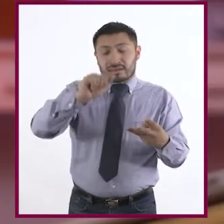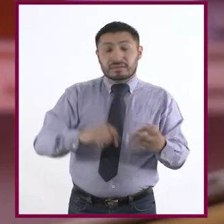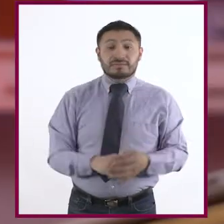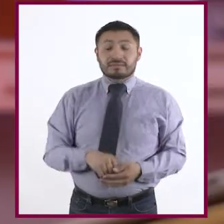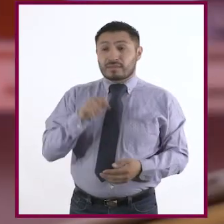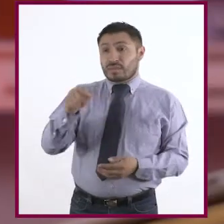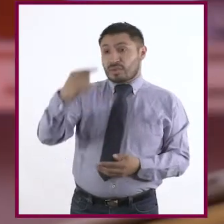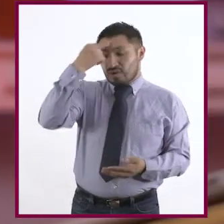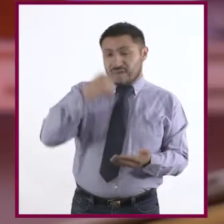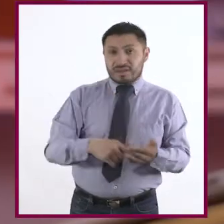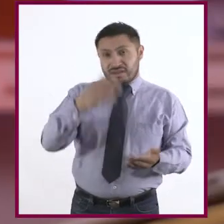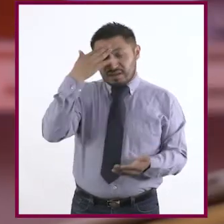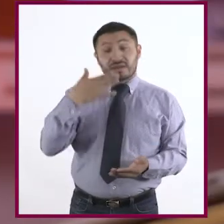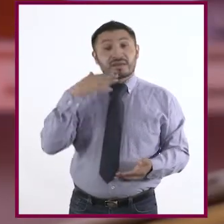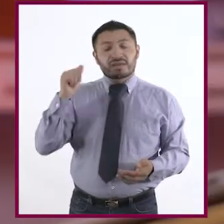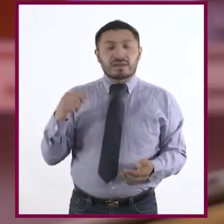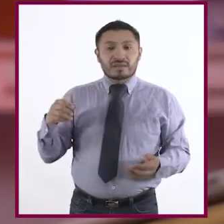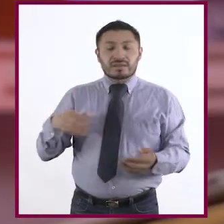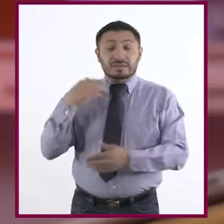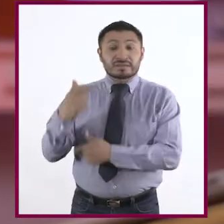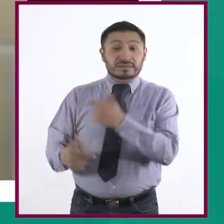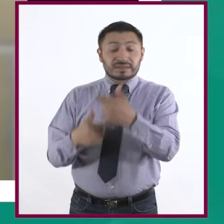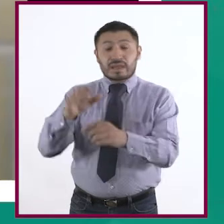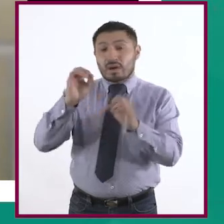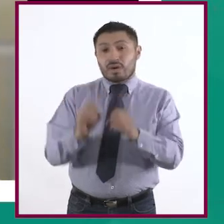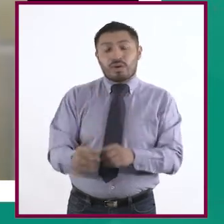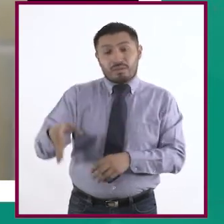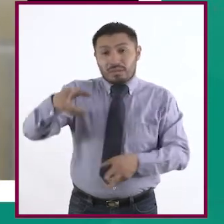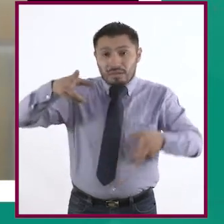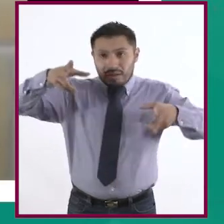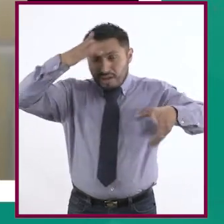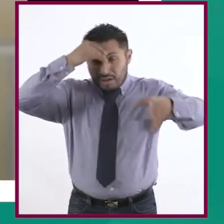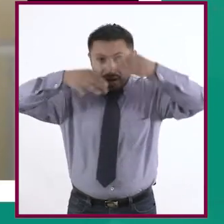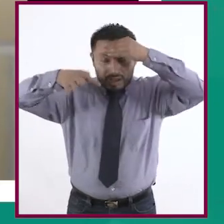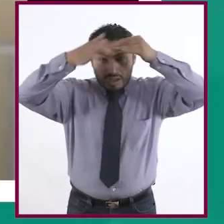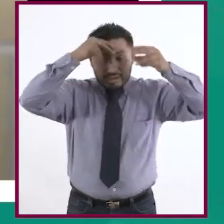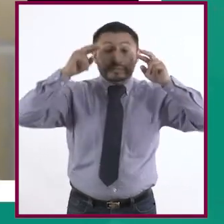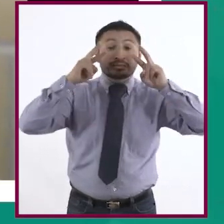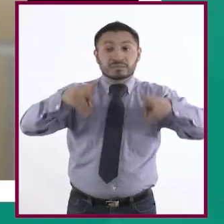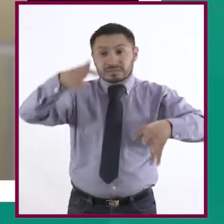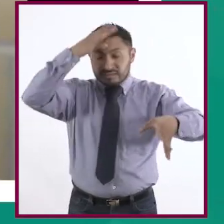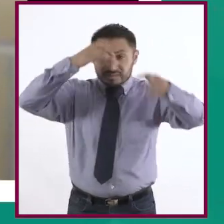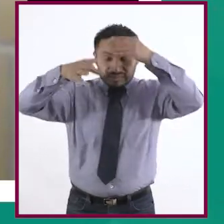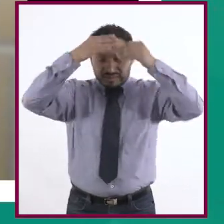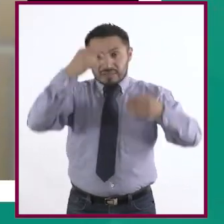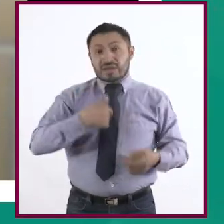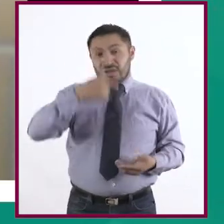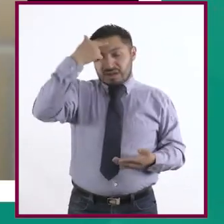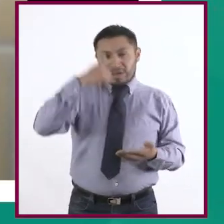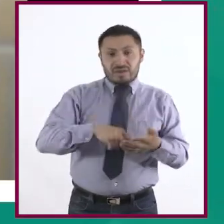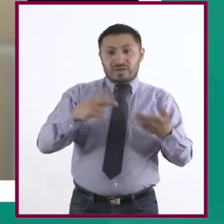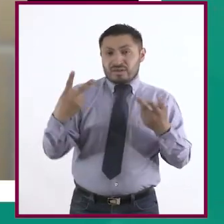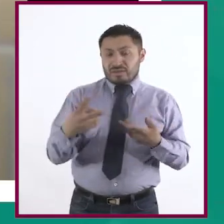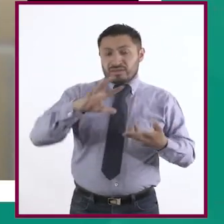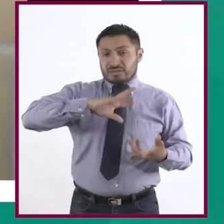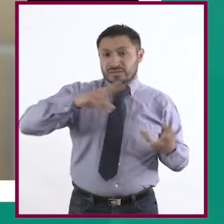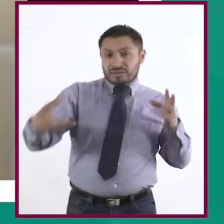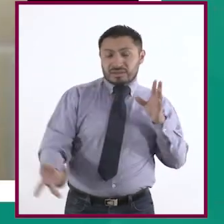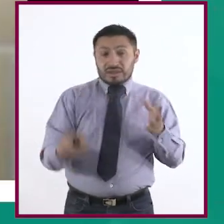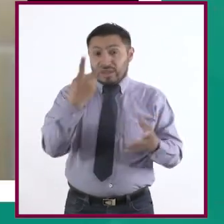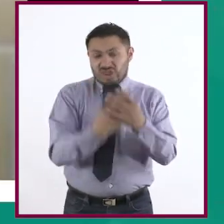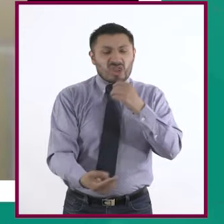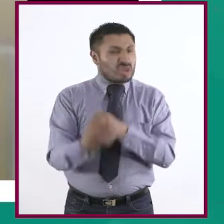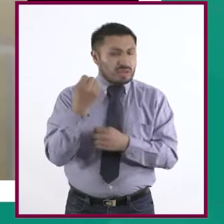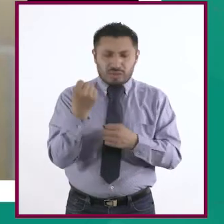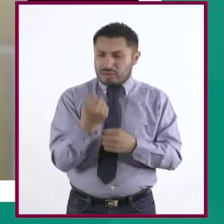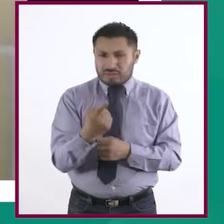adquiere con la experiencia y la práctica? En mi opinión, los dos van de la mano, la genética con el ambiente y el entorno social. Tan